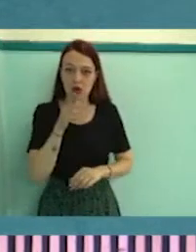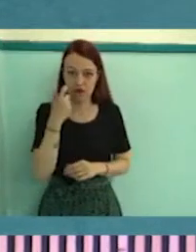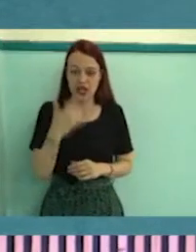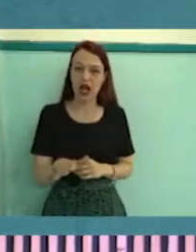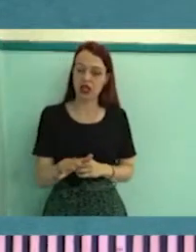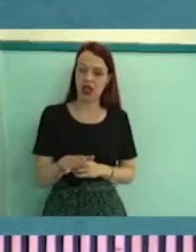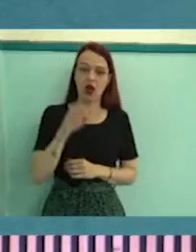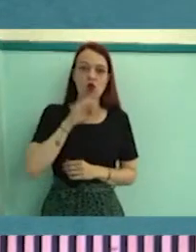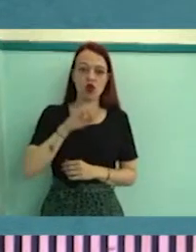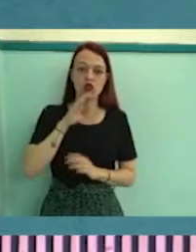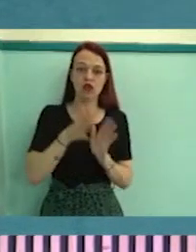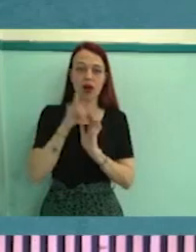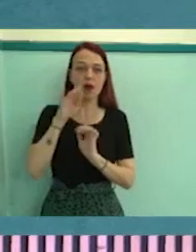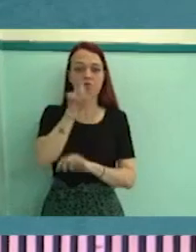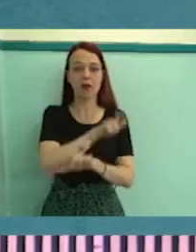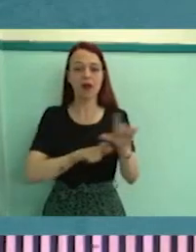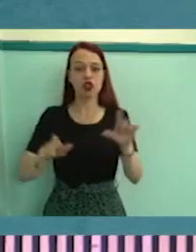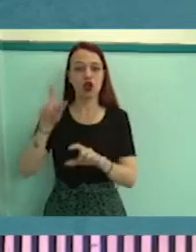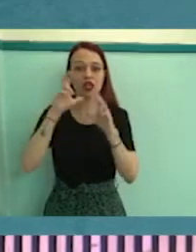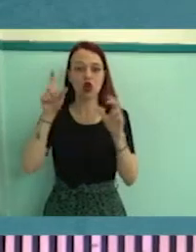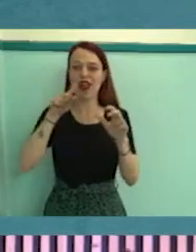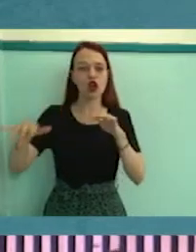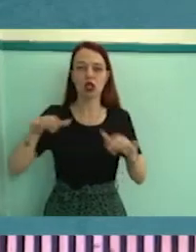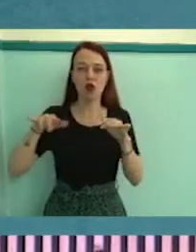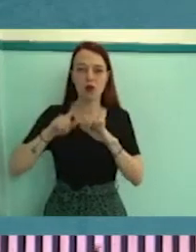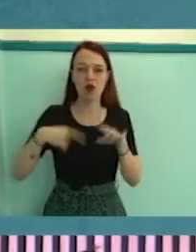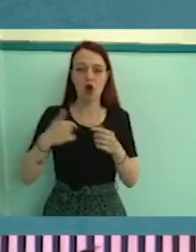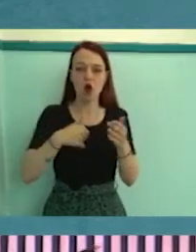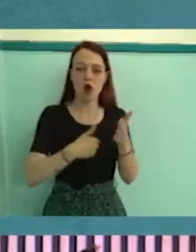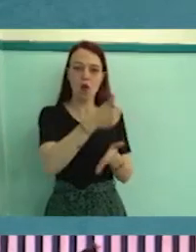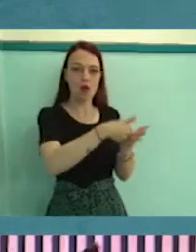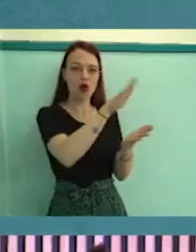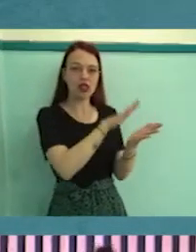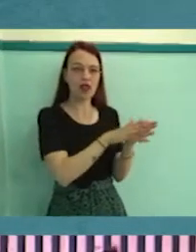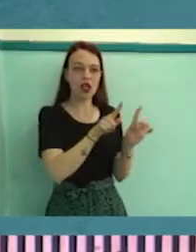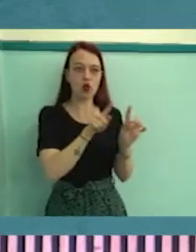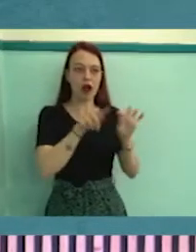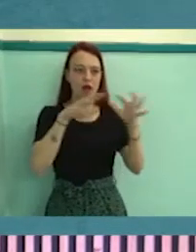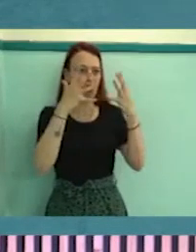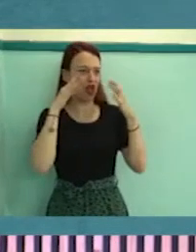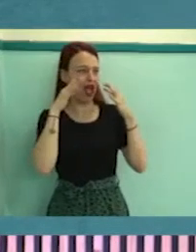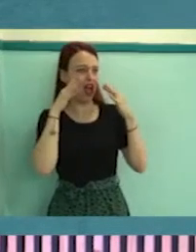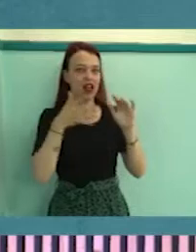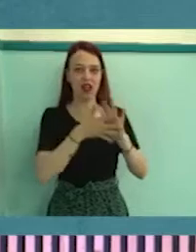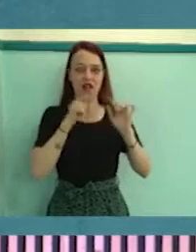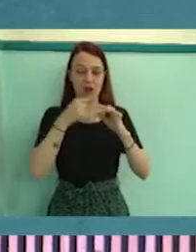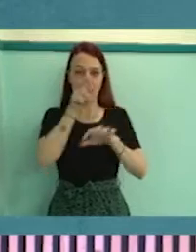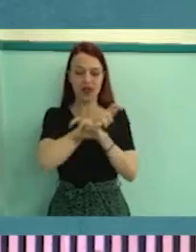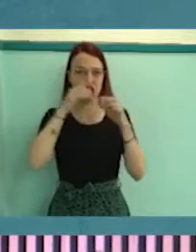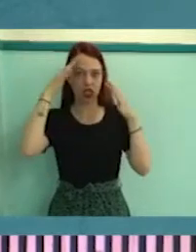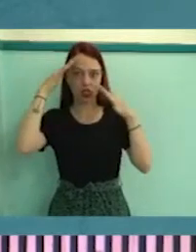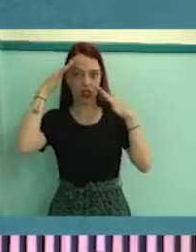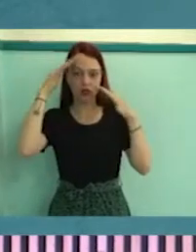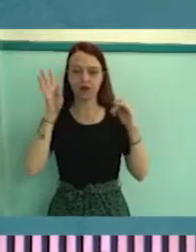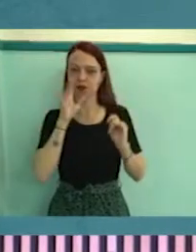Qué curioso el problema es que la gente gorda no se mueve pero luego salió esta portada y se vamos es que se caía al mundo la gente estaba con las manos en la cabeza la